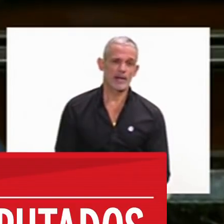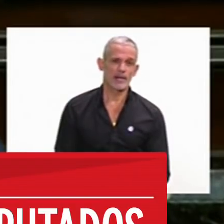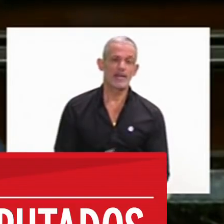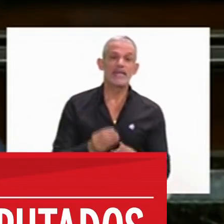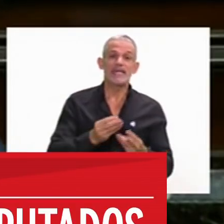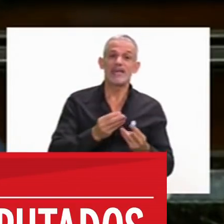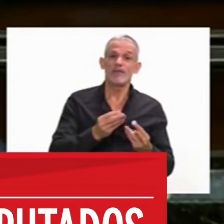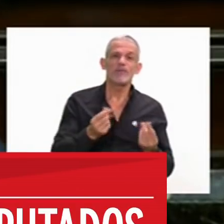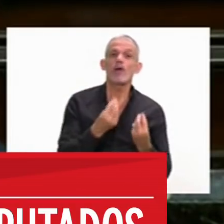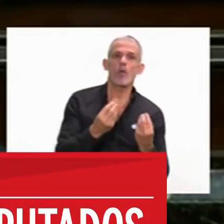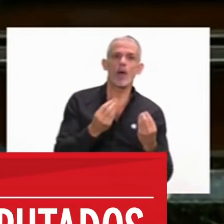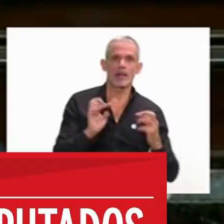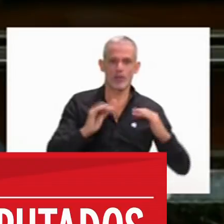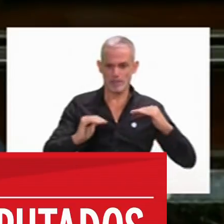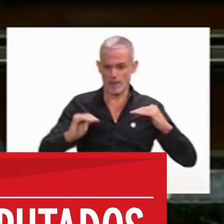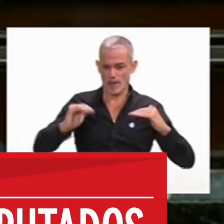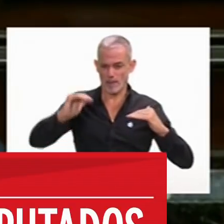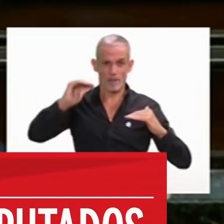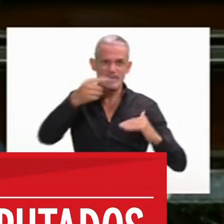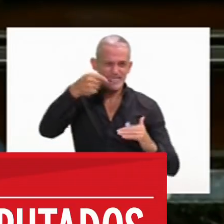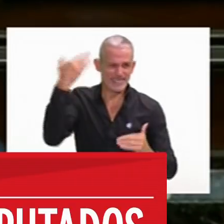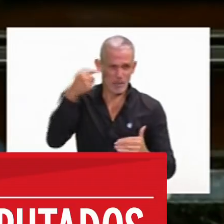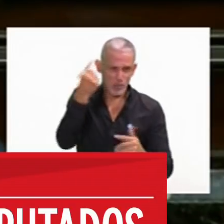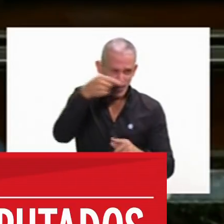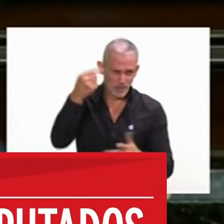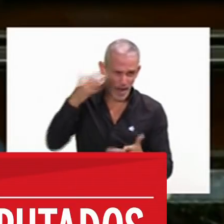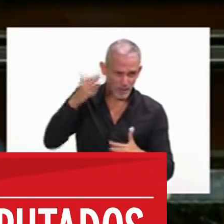terminar con esa volatilidad hace una semana más o menos,